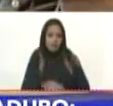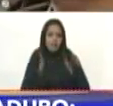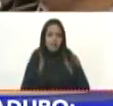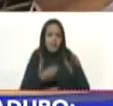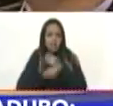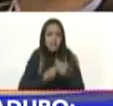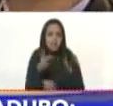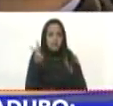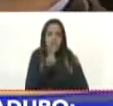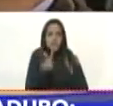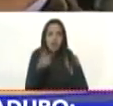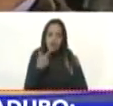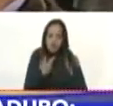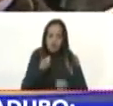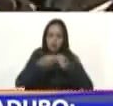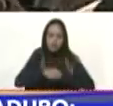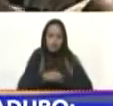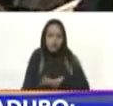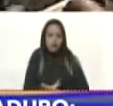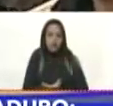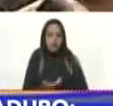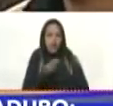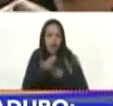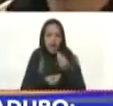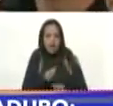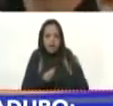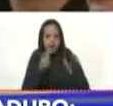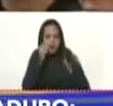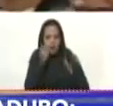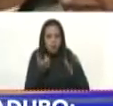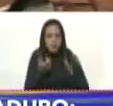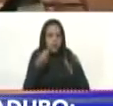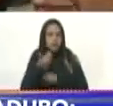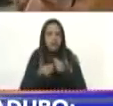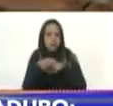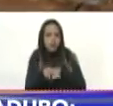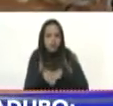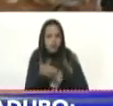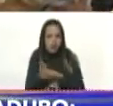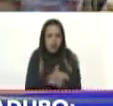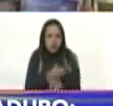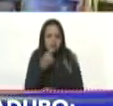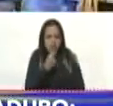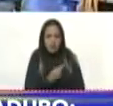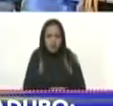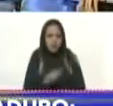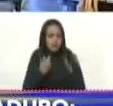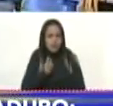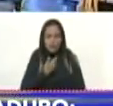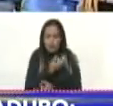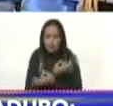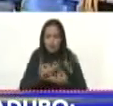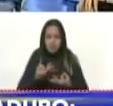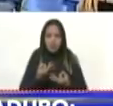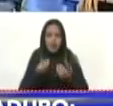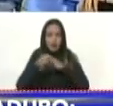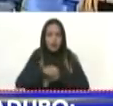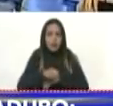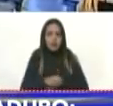acuerdo con el comentario que hace este hombre productor, estoy de acuerdo, totalmente.